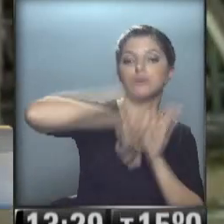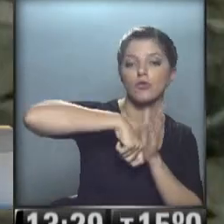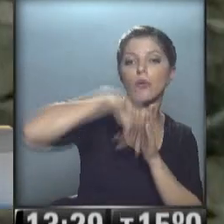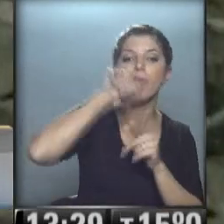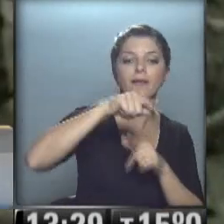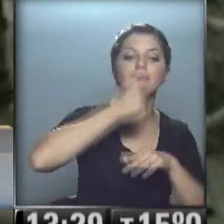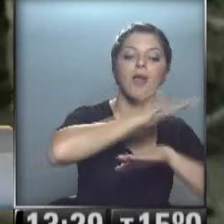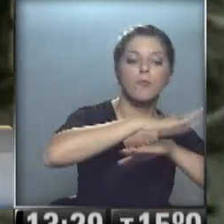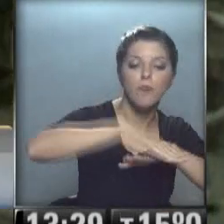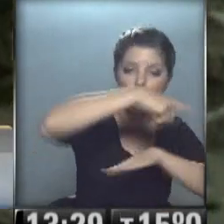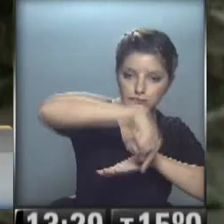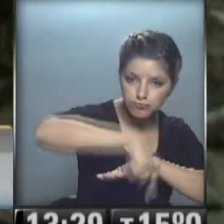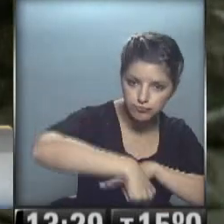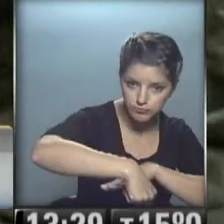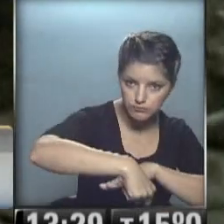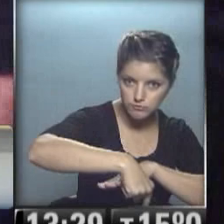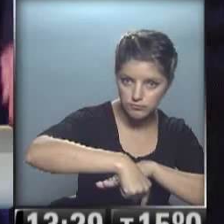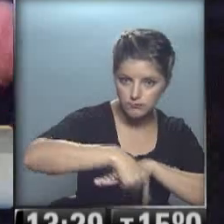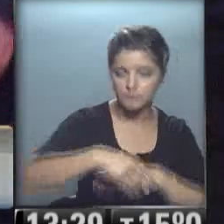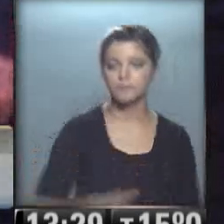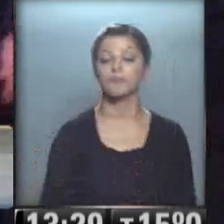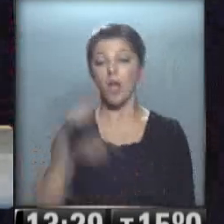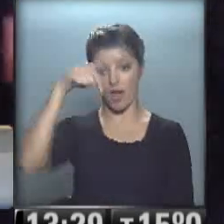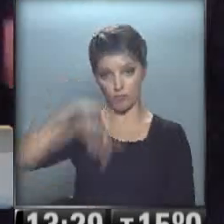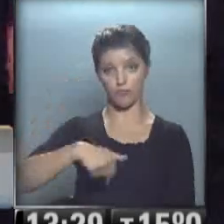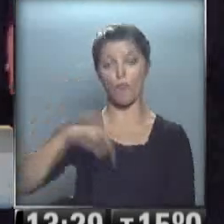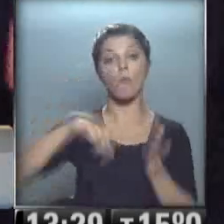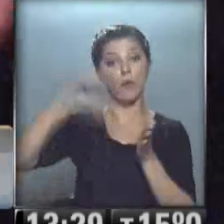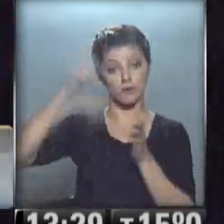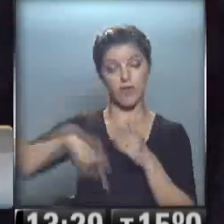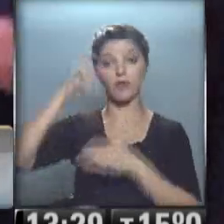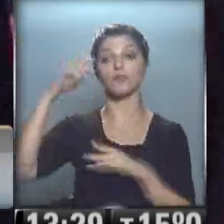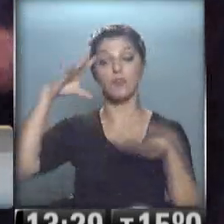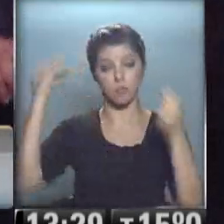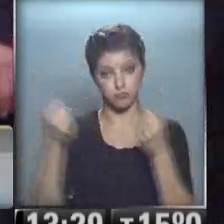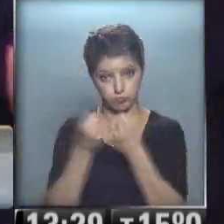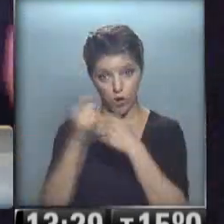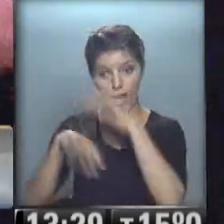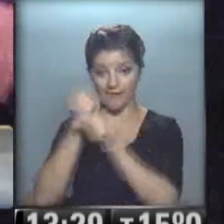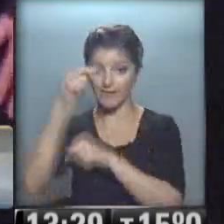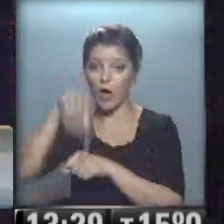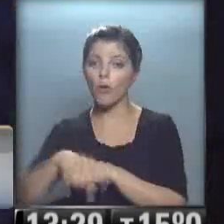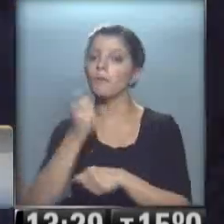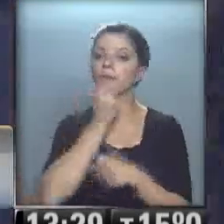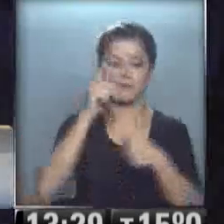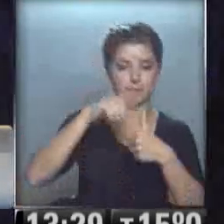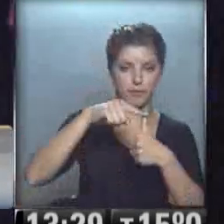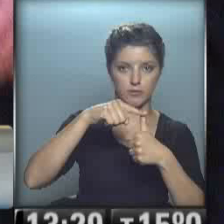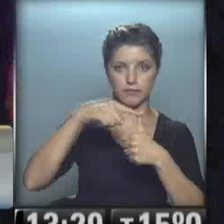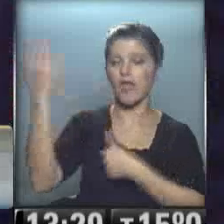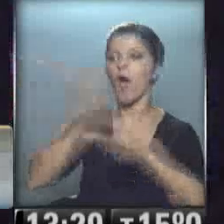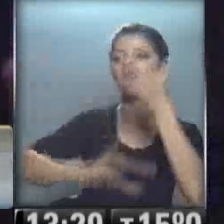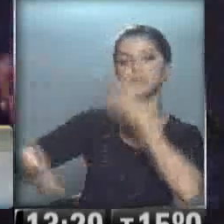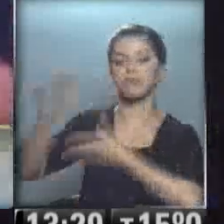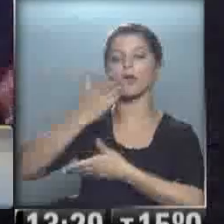marítima cerca de la Florida en Buenos Aires Los acuerdos alcanzados comprenden entre otros la cooperación nuclear y